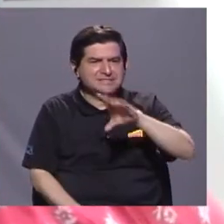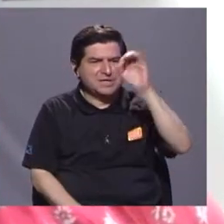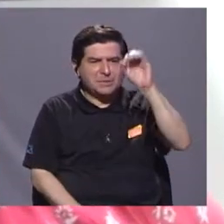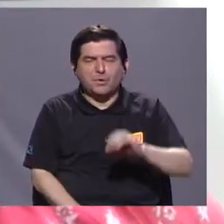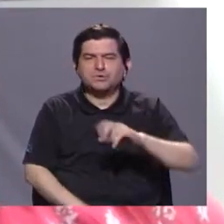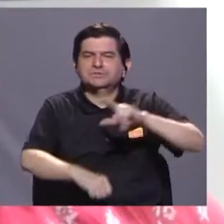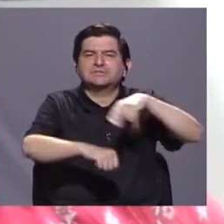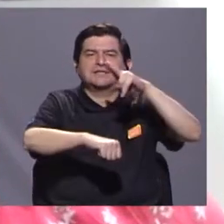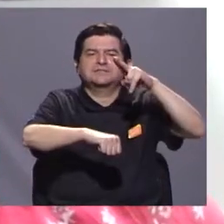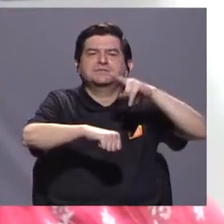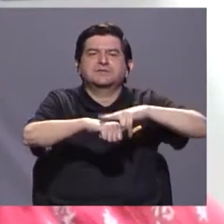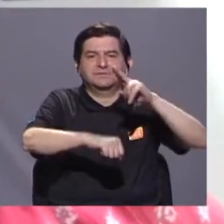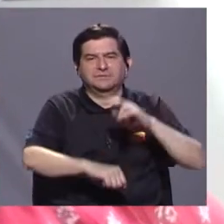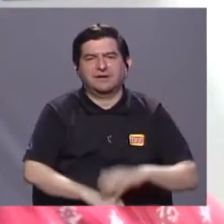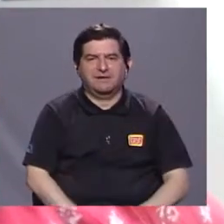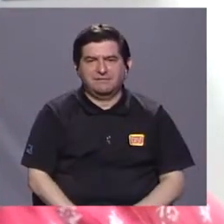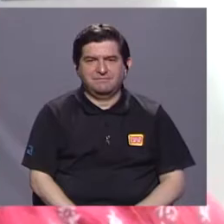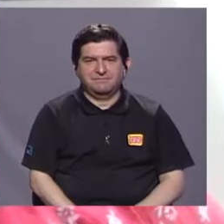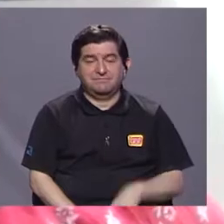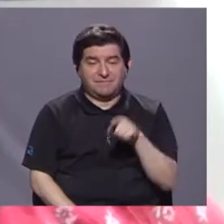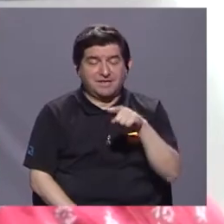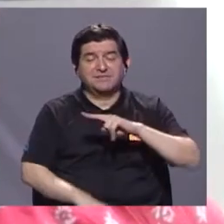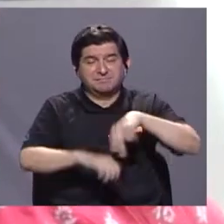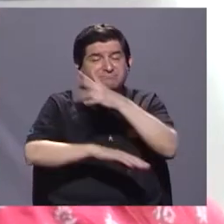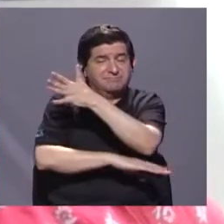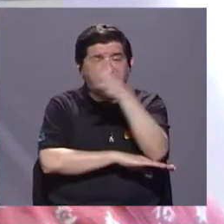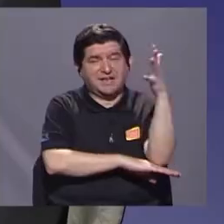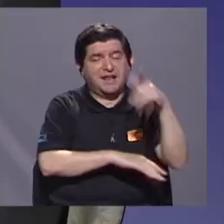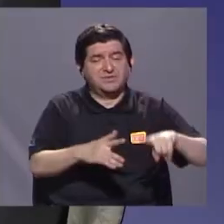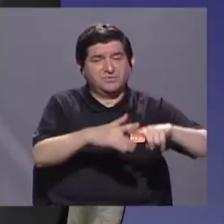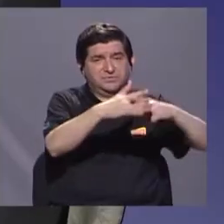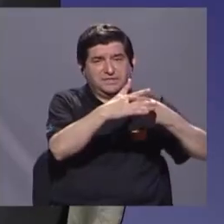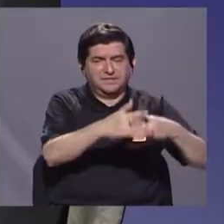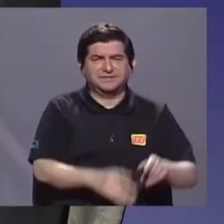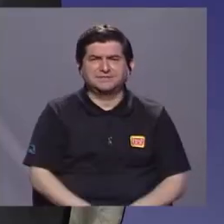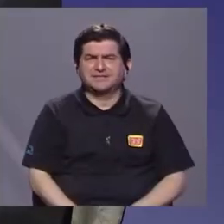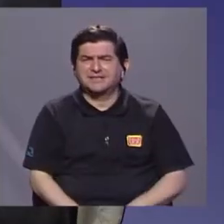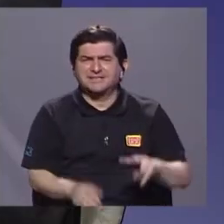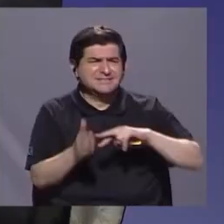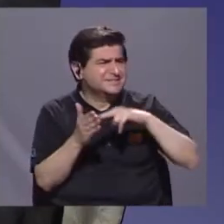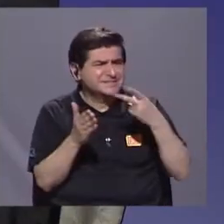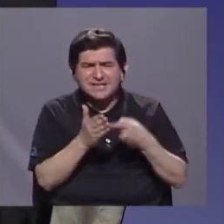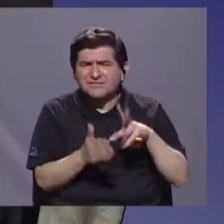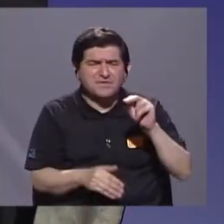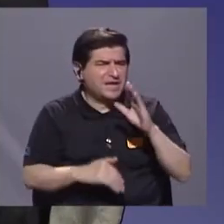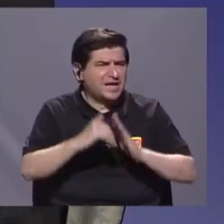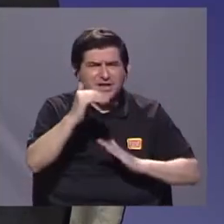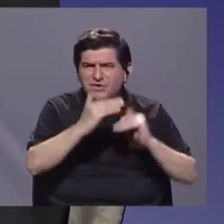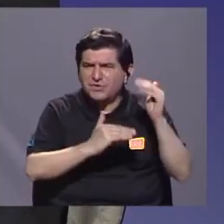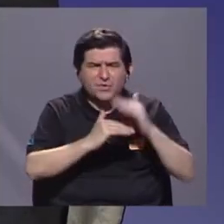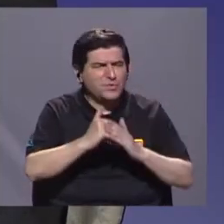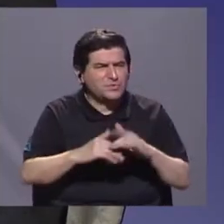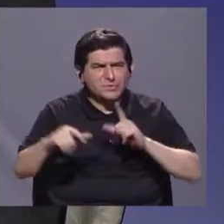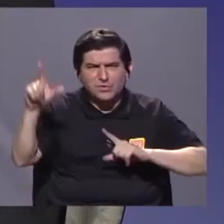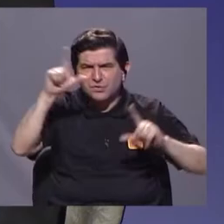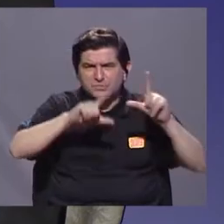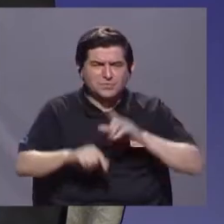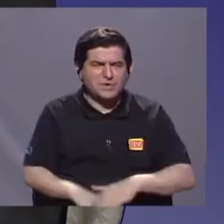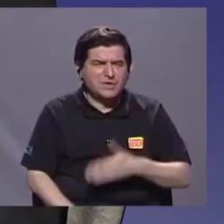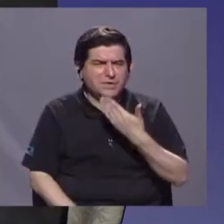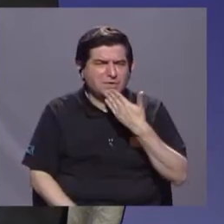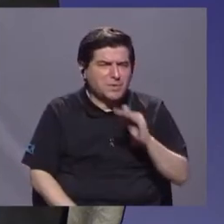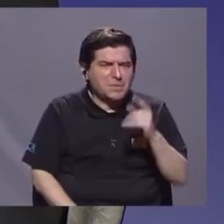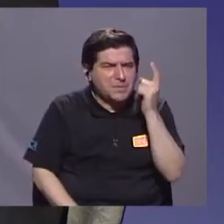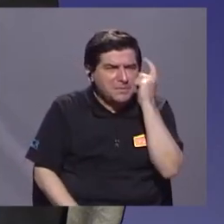natural producido en la naturaleza es decir que no fue construido laboratorio como malintencionadamente